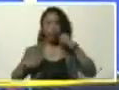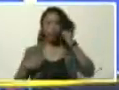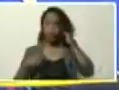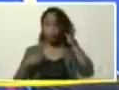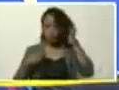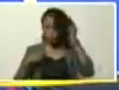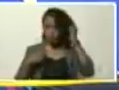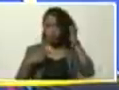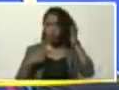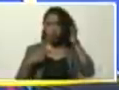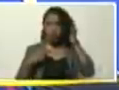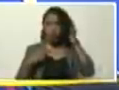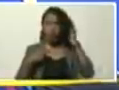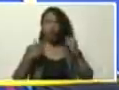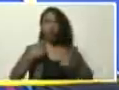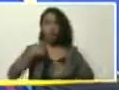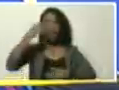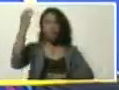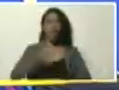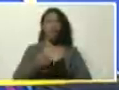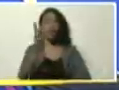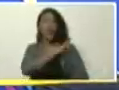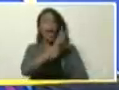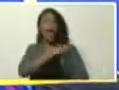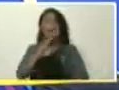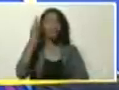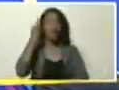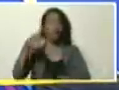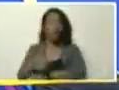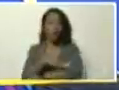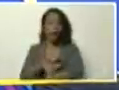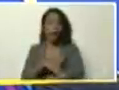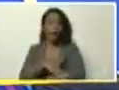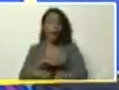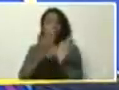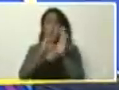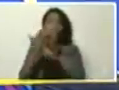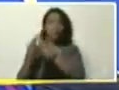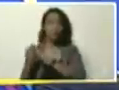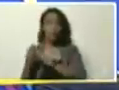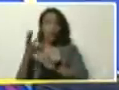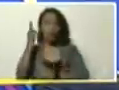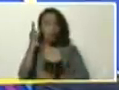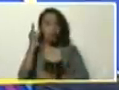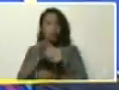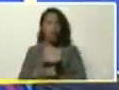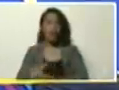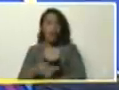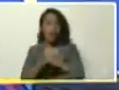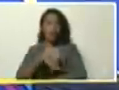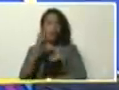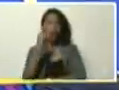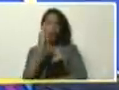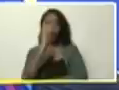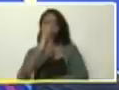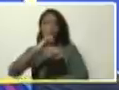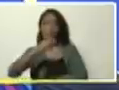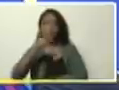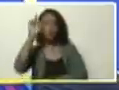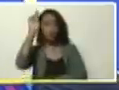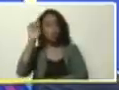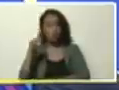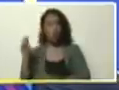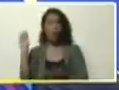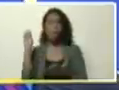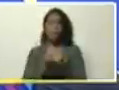seguro que las jefas de calle, las jefas de comunidad, las jefas de UVC, que todos los días le